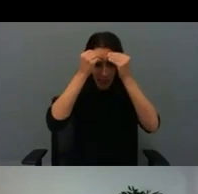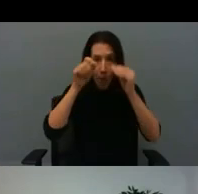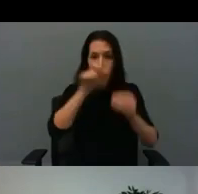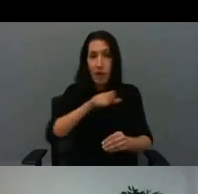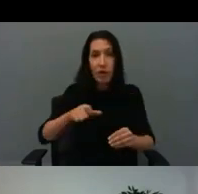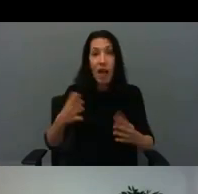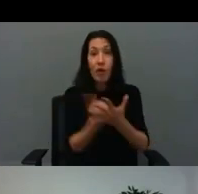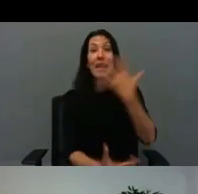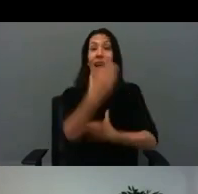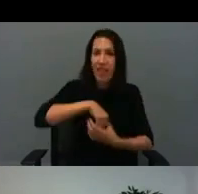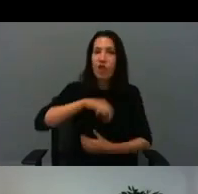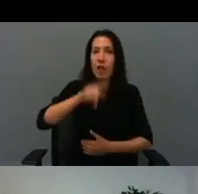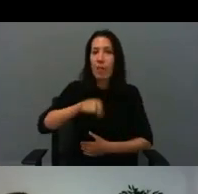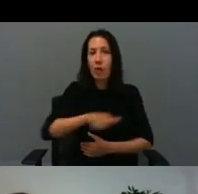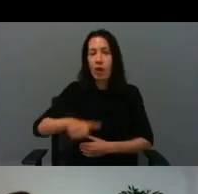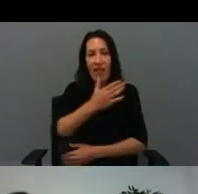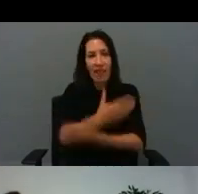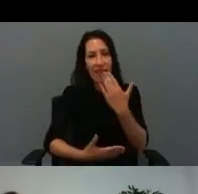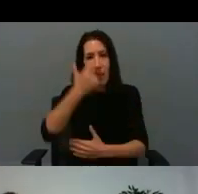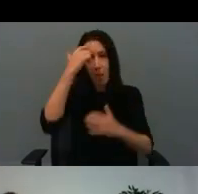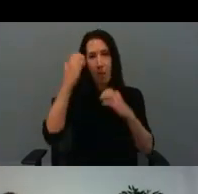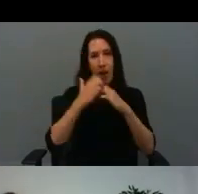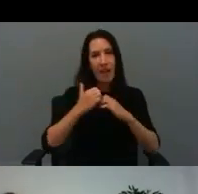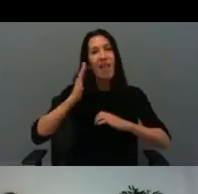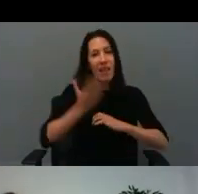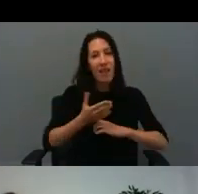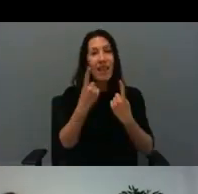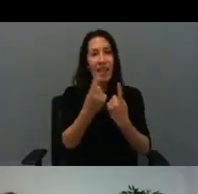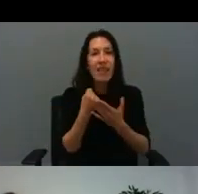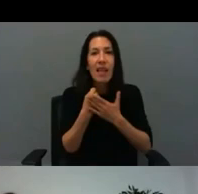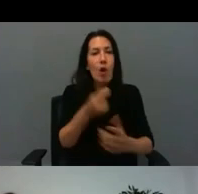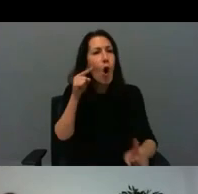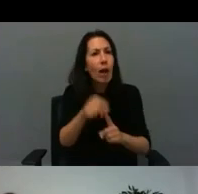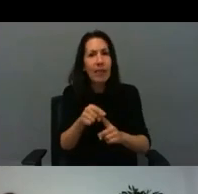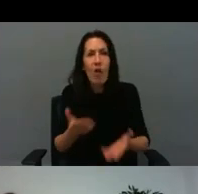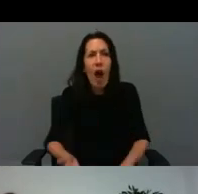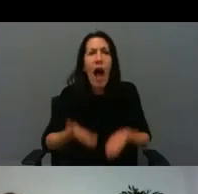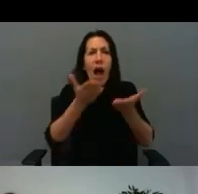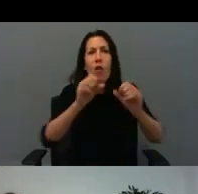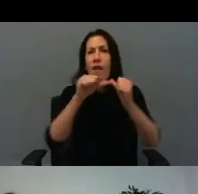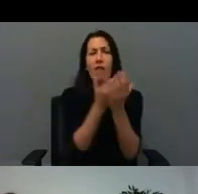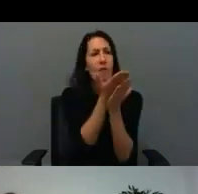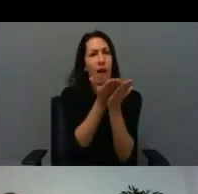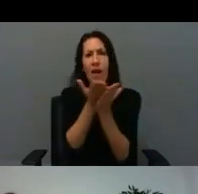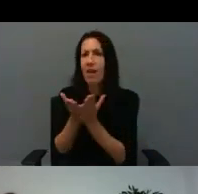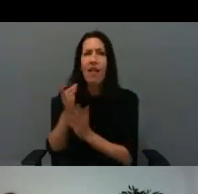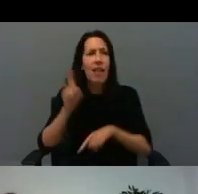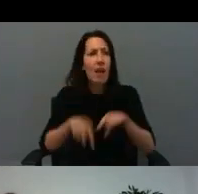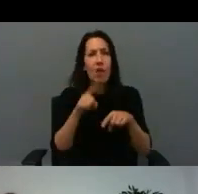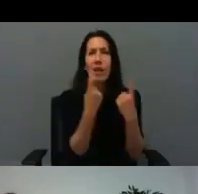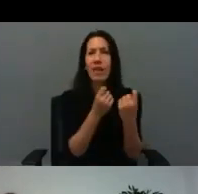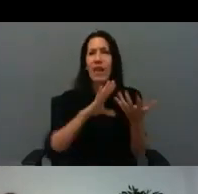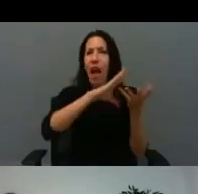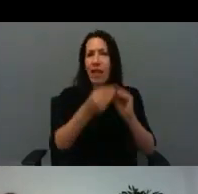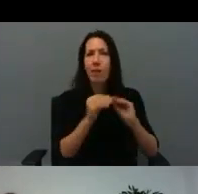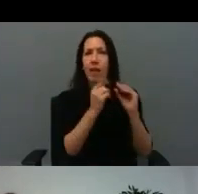y grandes necesidades de apoyo, para que se den esas ayudas. Todas y cada una de las que hemos dicho aquí. El